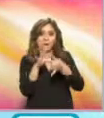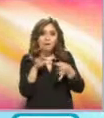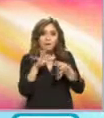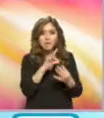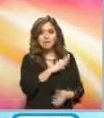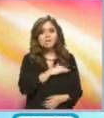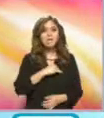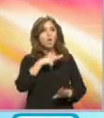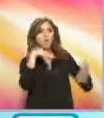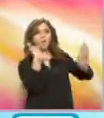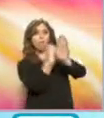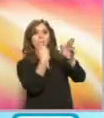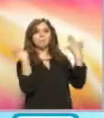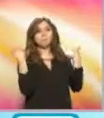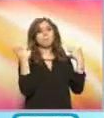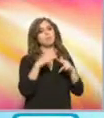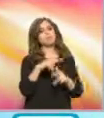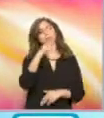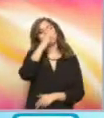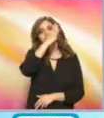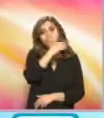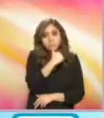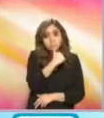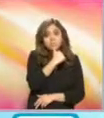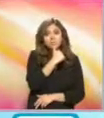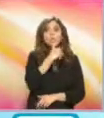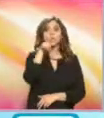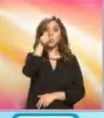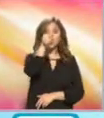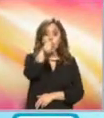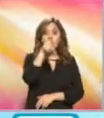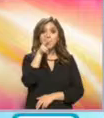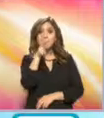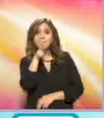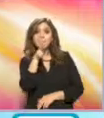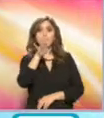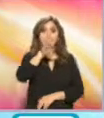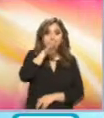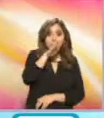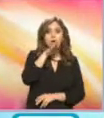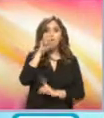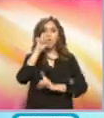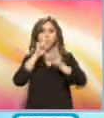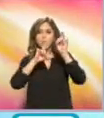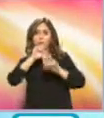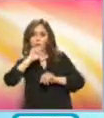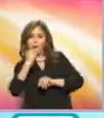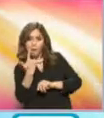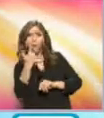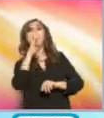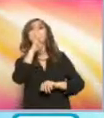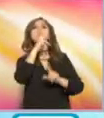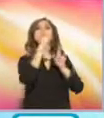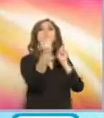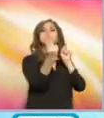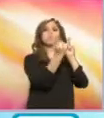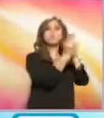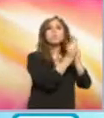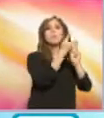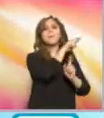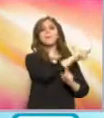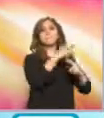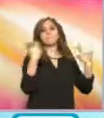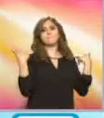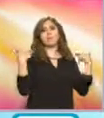tienes alguna duda, algo que no te está gustando, que te dirijas directo al maestro, pero nunca delante del niño,